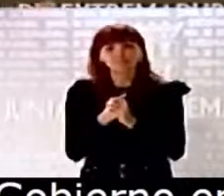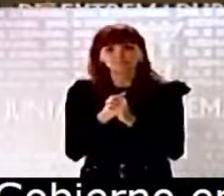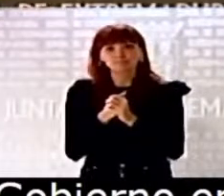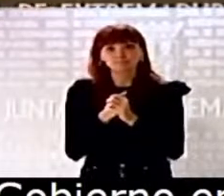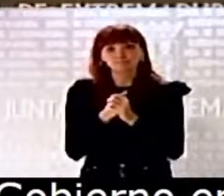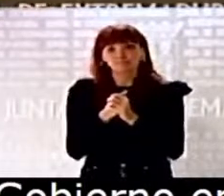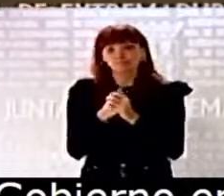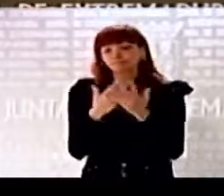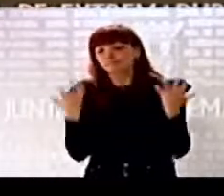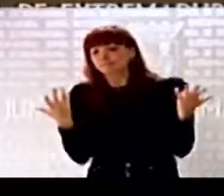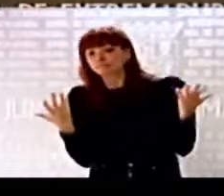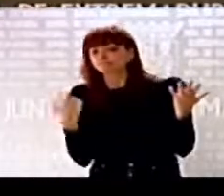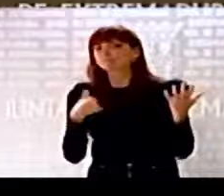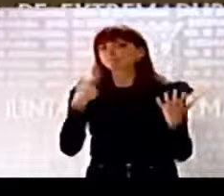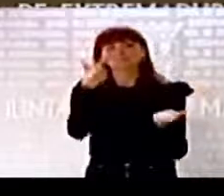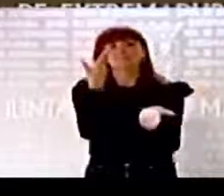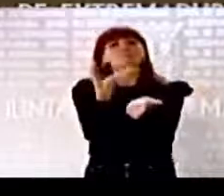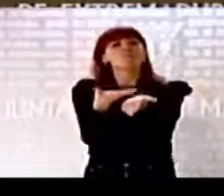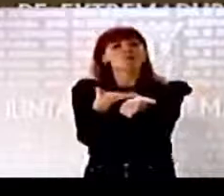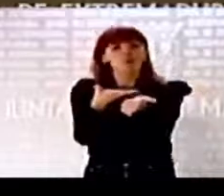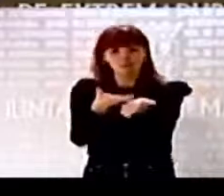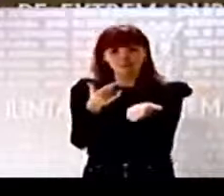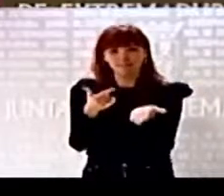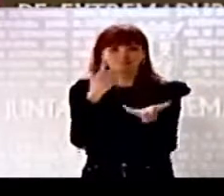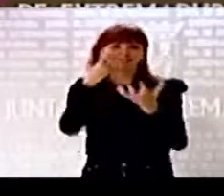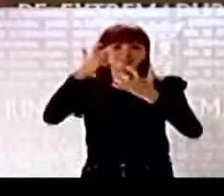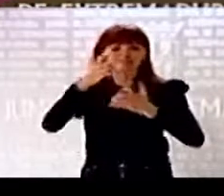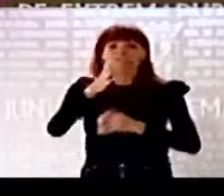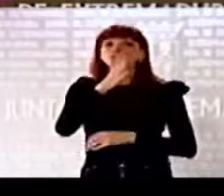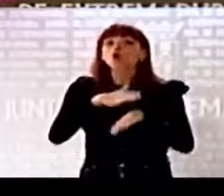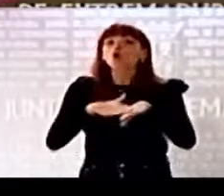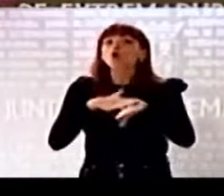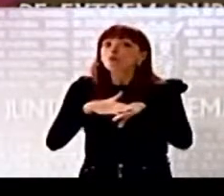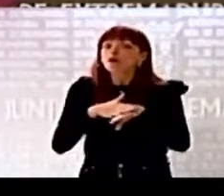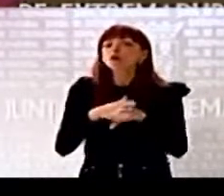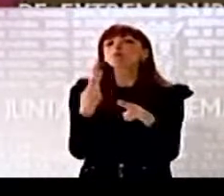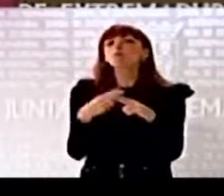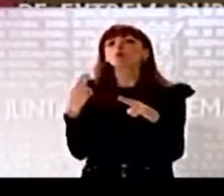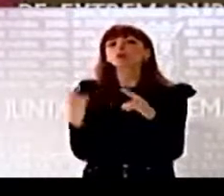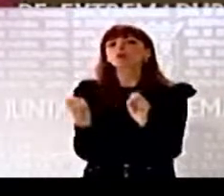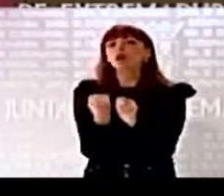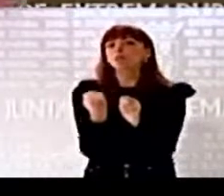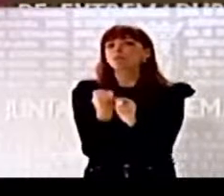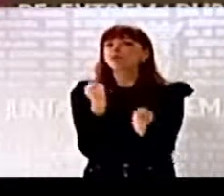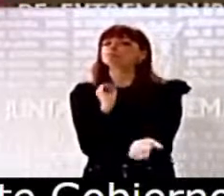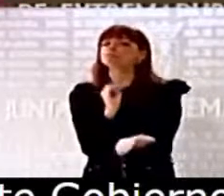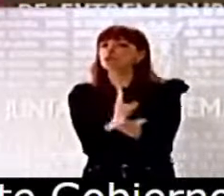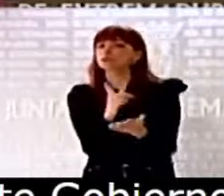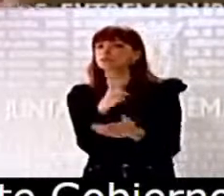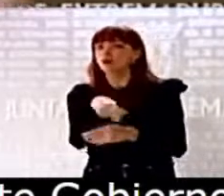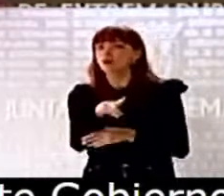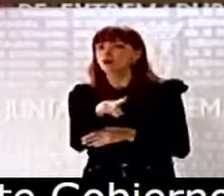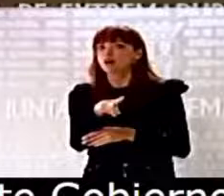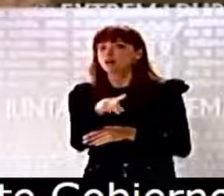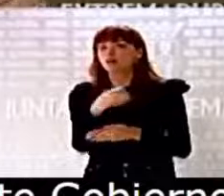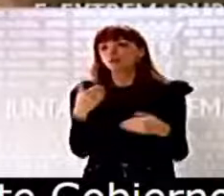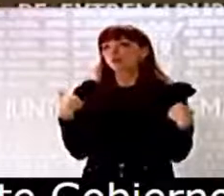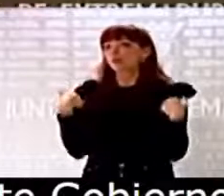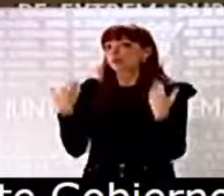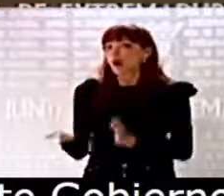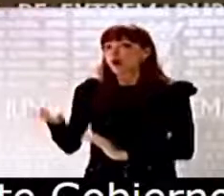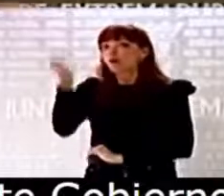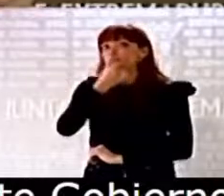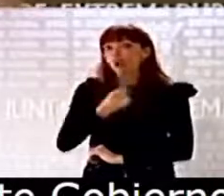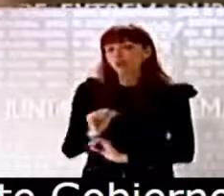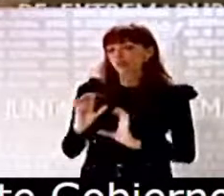Obras son amores y no buenas razones, y este Gobierno está apostando en sus políticas de empleo por facilitar a aquellos